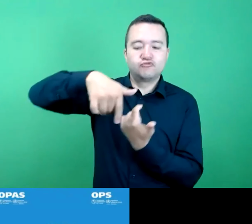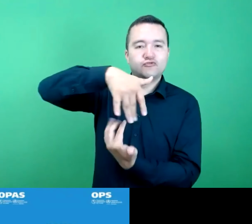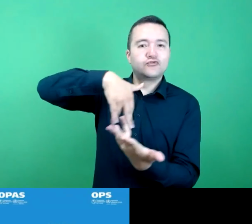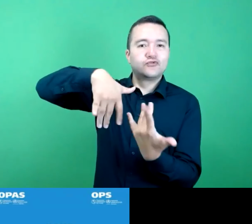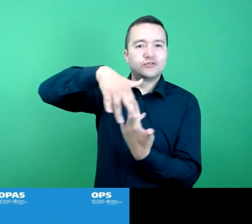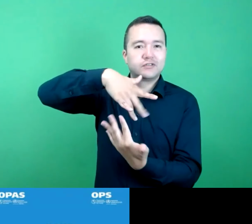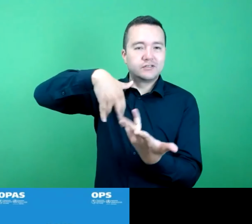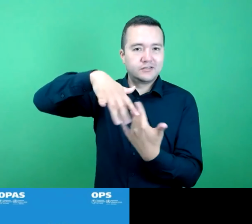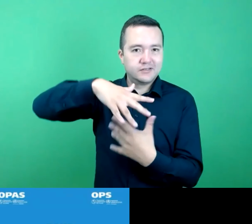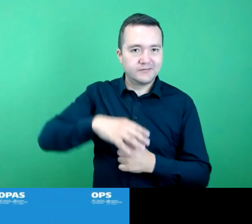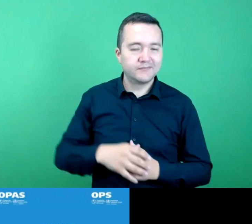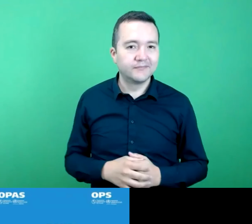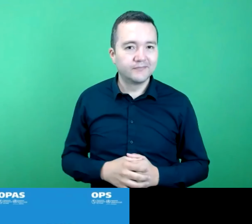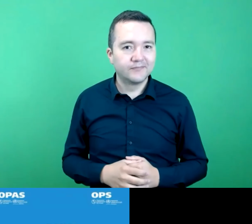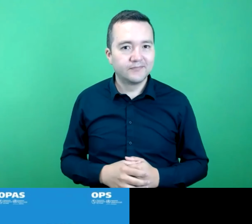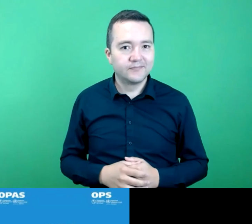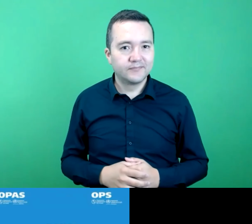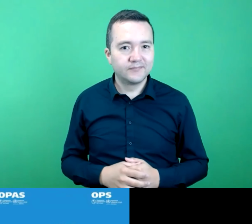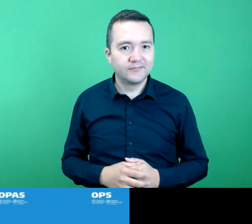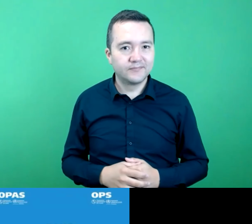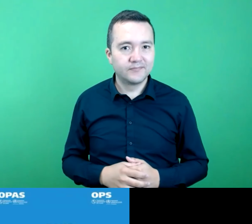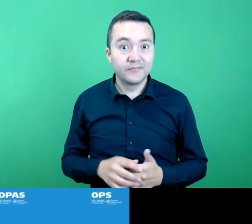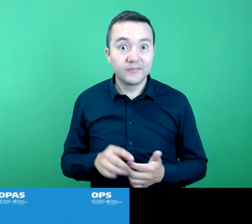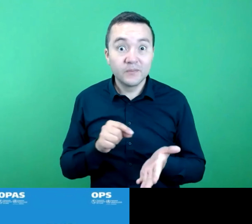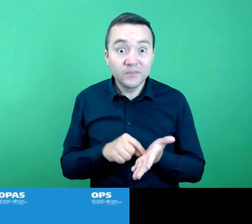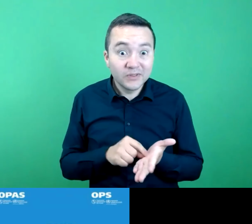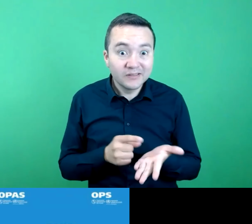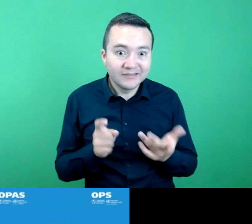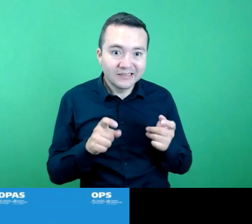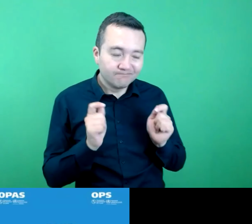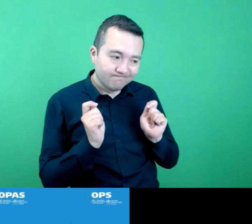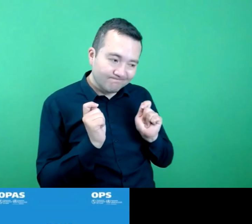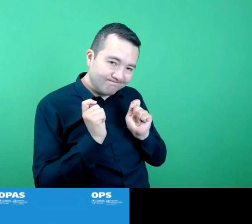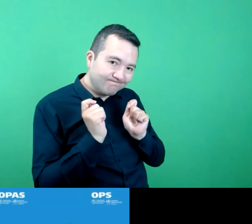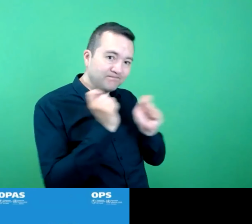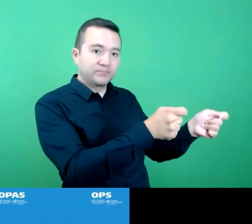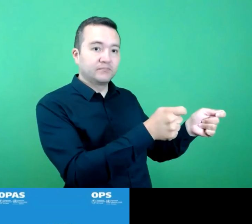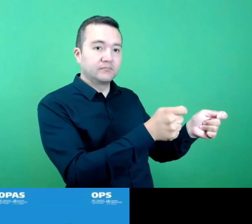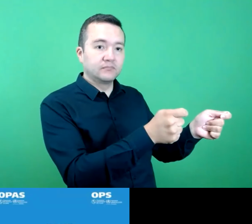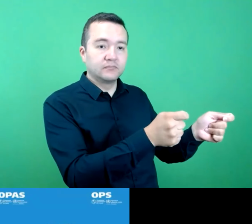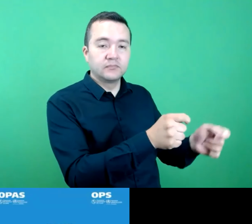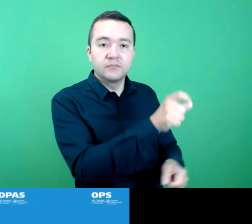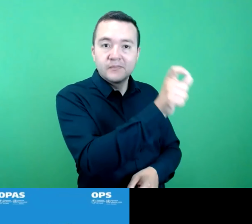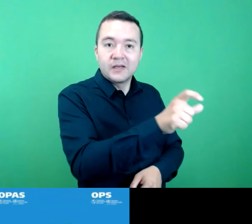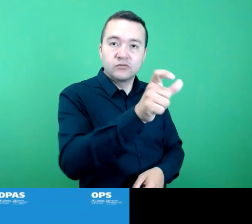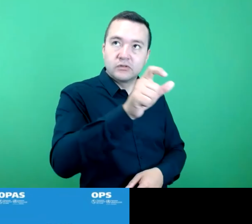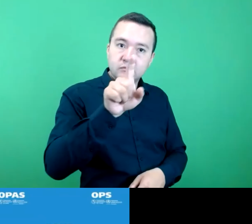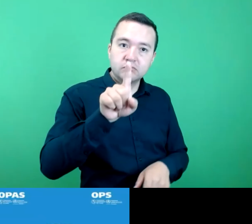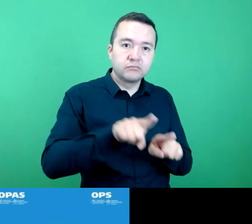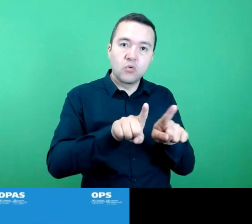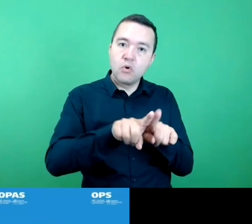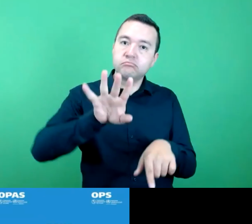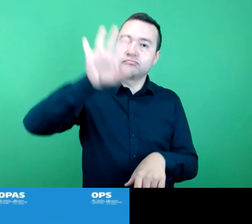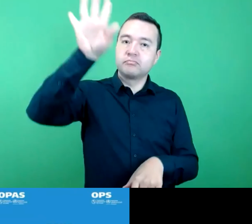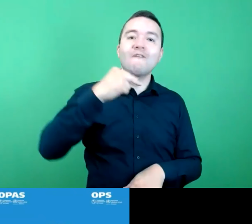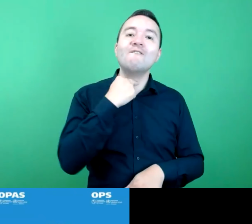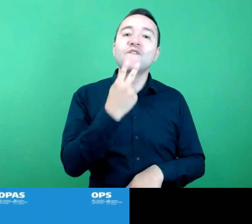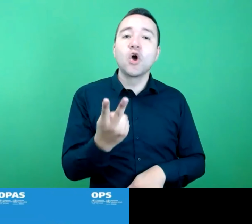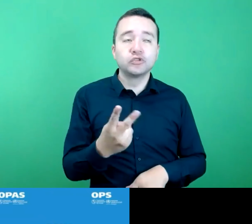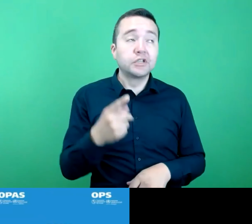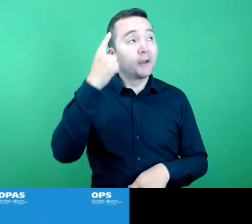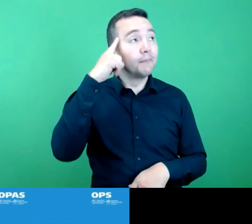demos voz a los pacientes. Típica consigna, no debe ser interpretado solo como un lema,